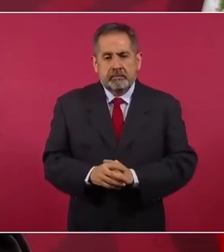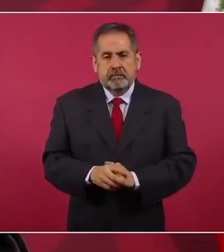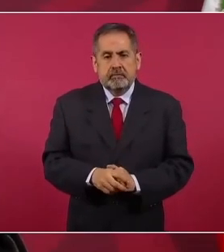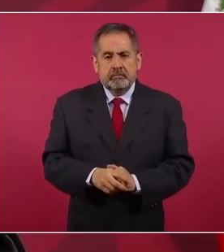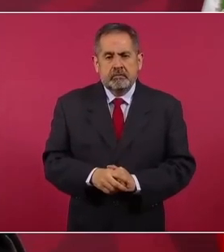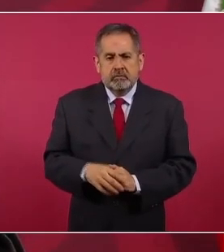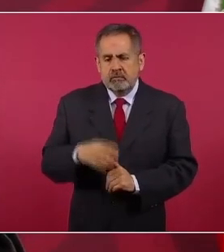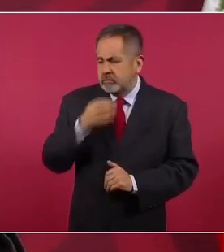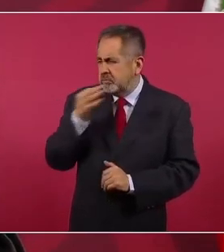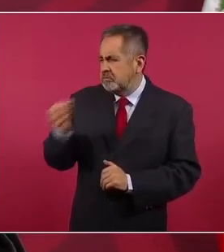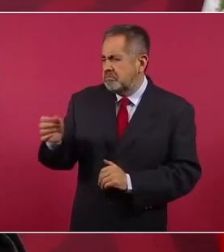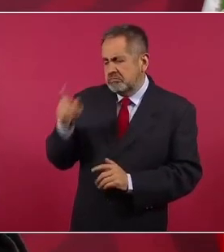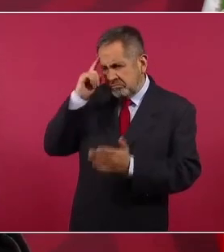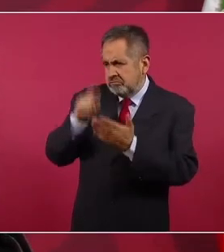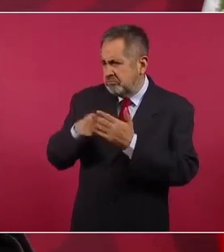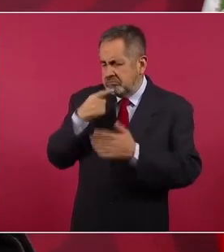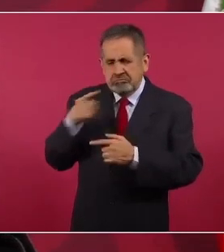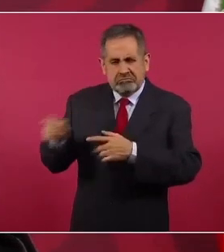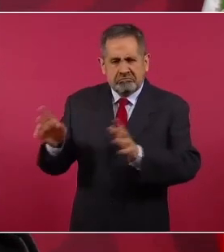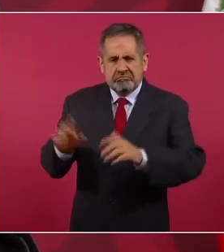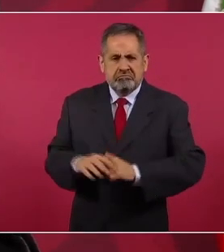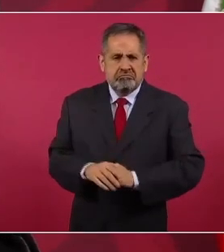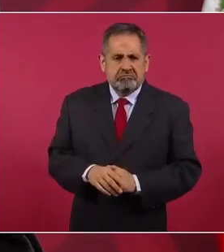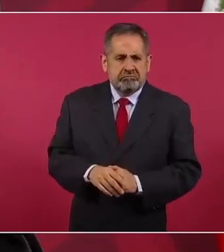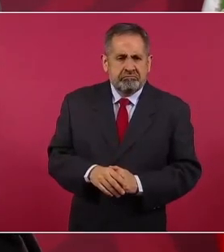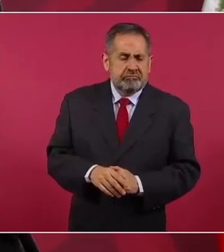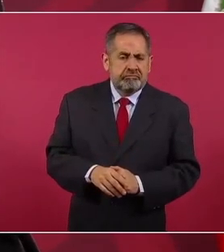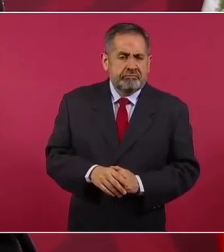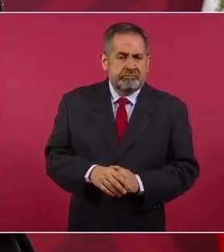Y les dijo, creo que